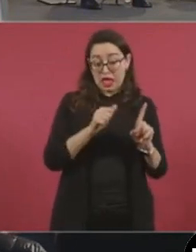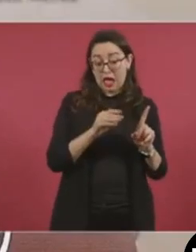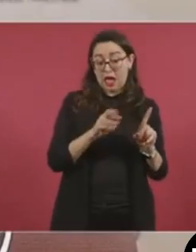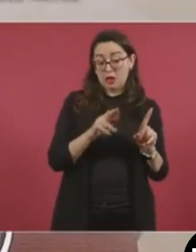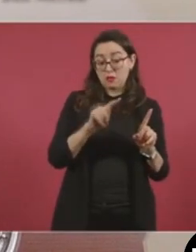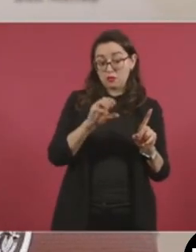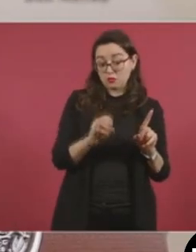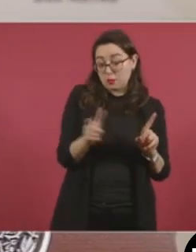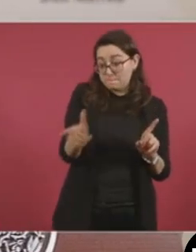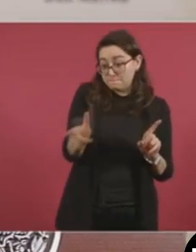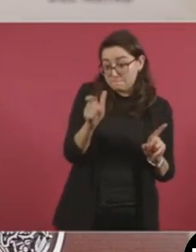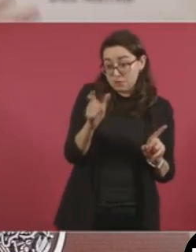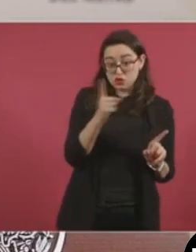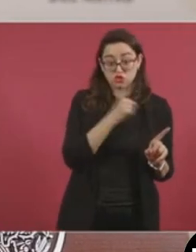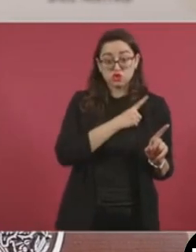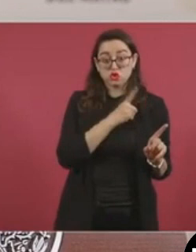entonces es